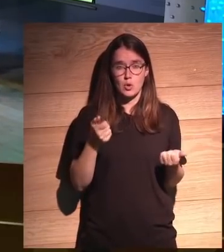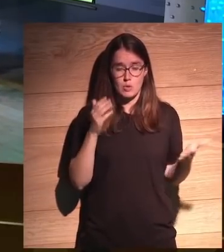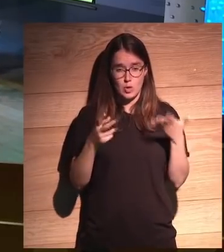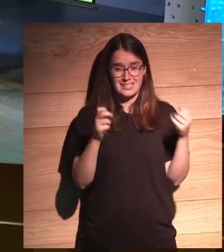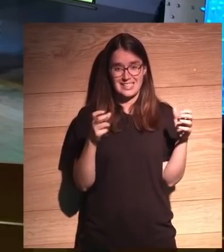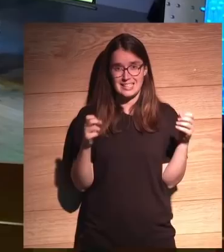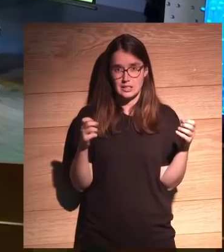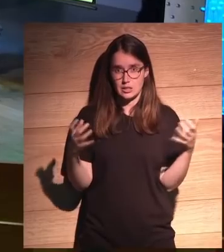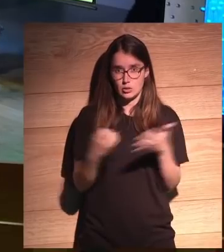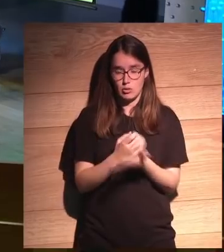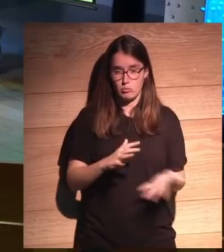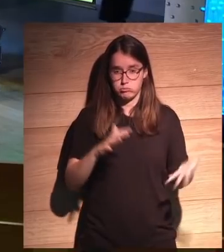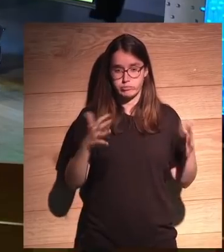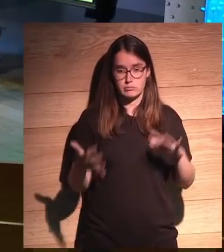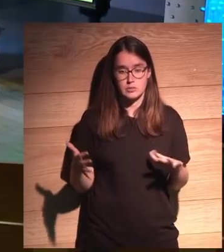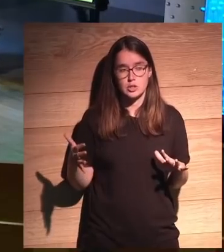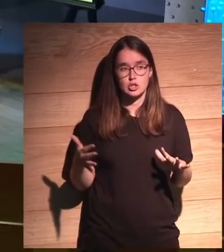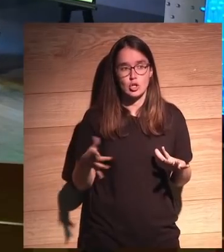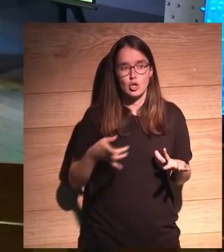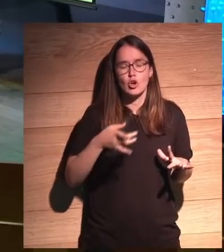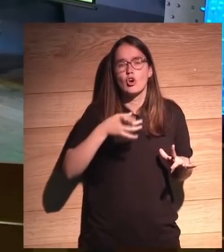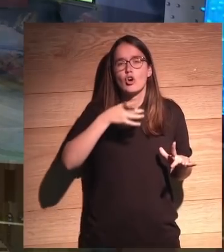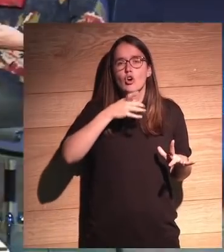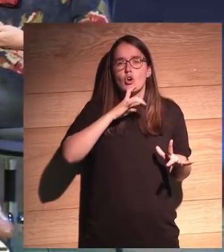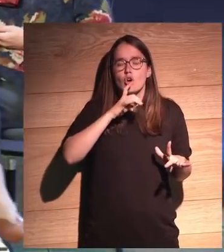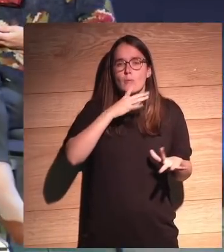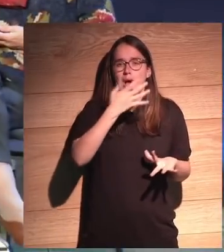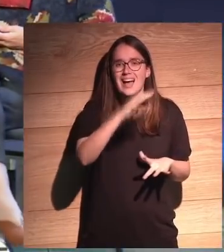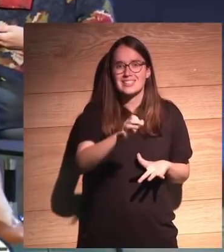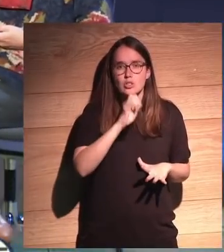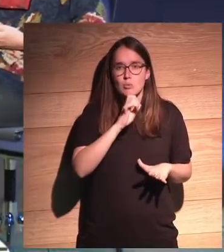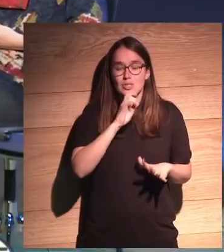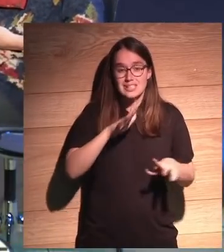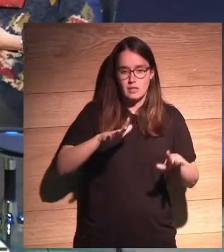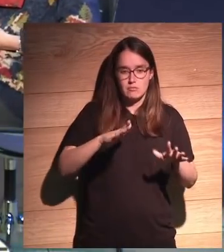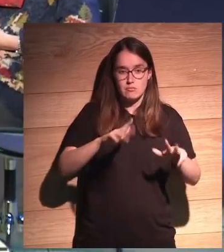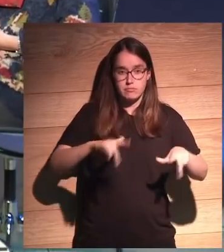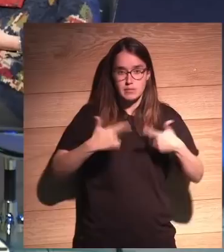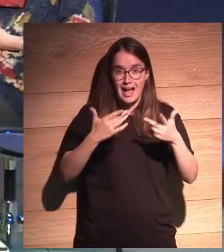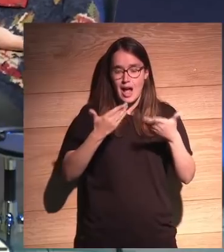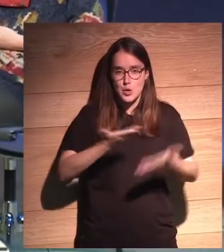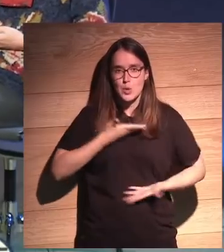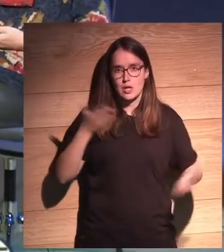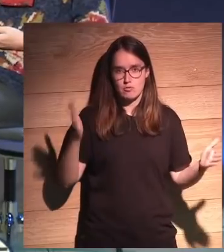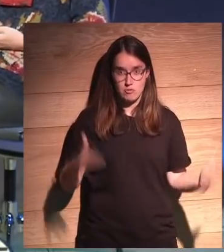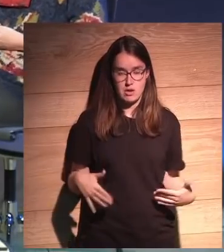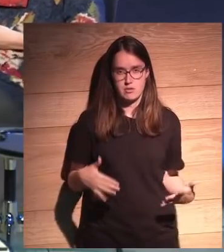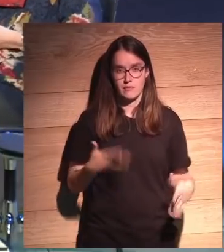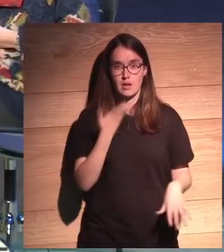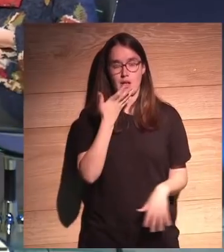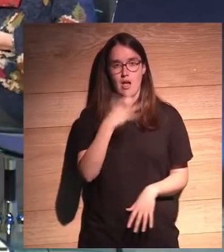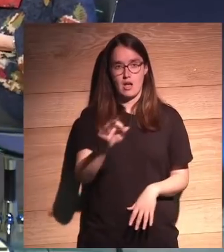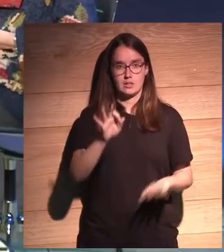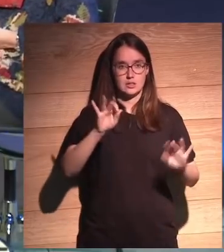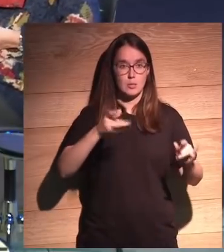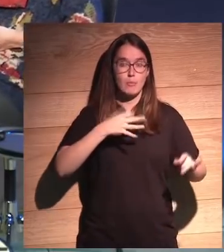años 70 todo esto, ¿no? Es decir, ¿cómo llegas a ser un genio si las condiciones no te lo facilitan? El genio, sí,